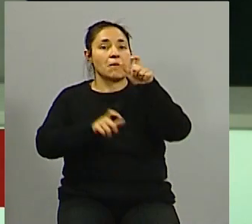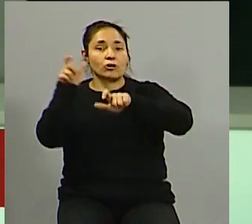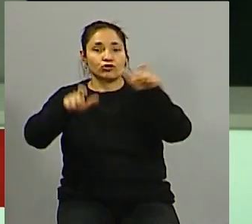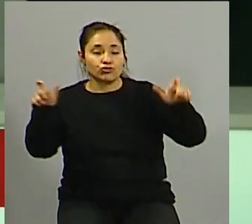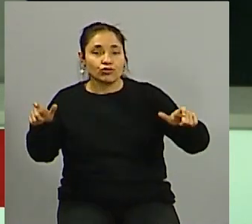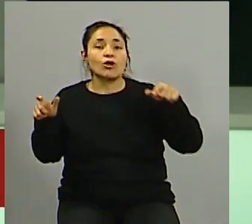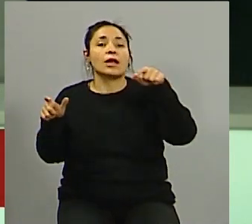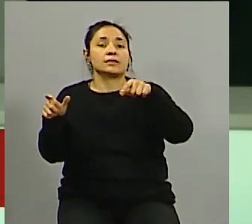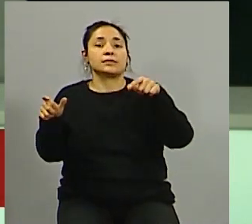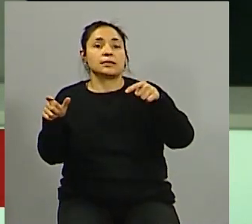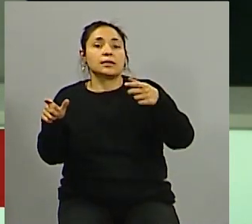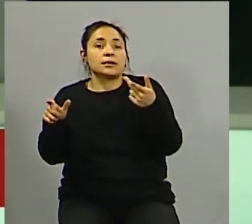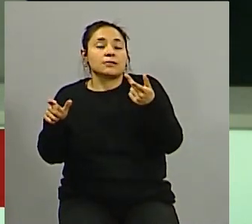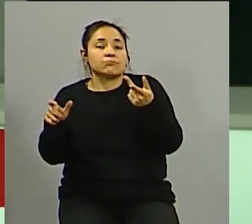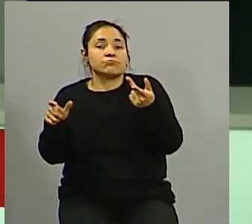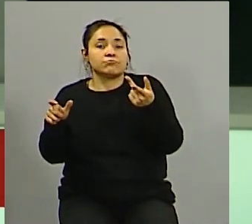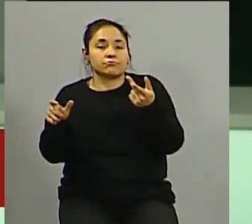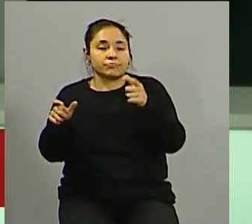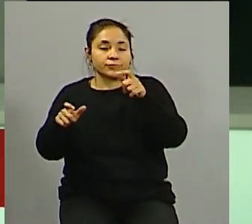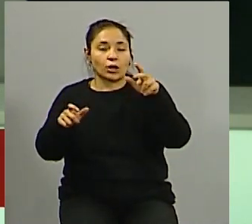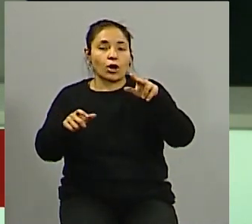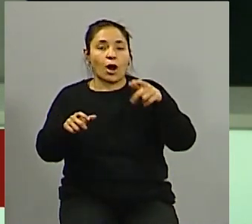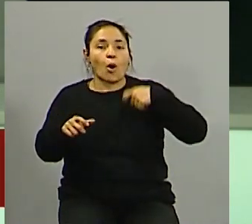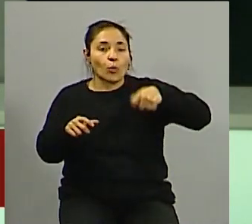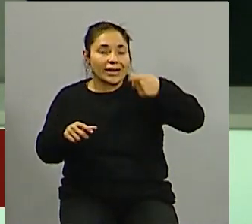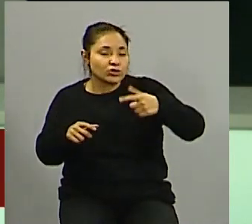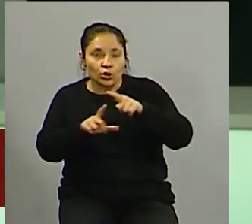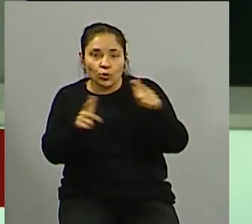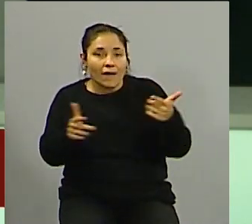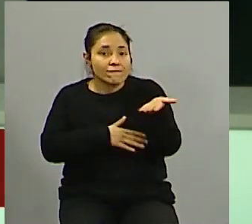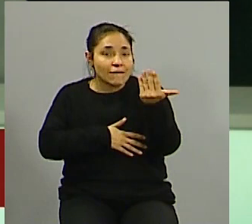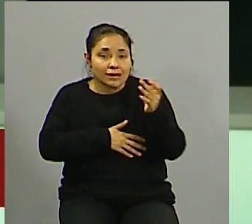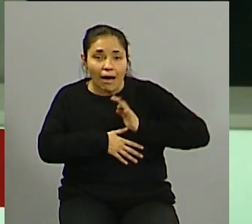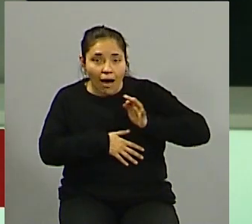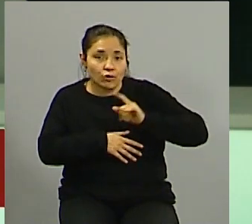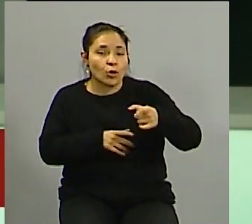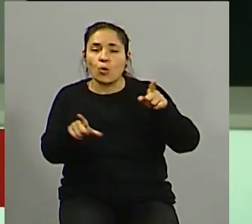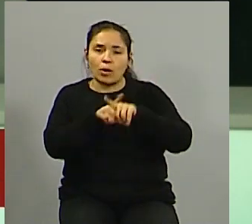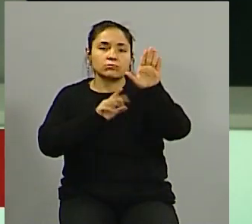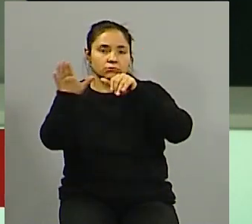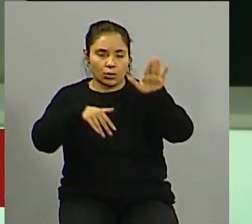millones de jubilados a hoy en día tener 7,2 millones de jubilados aproximadamente en Argentina.